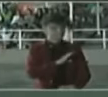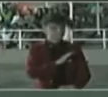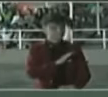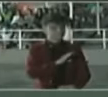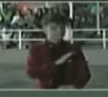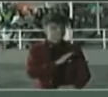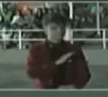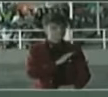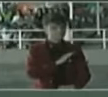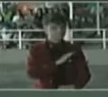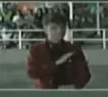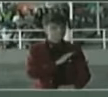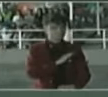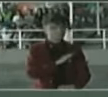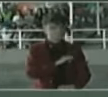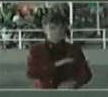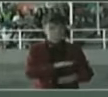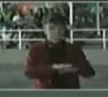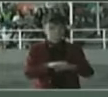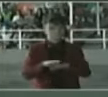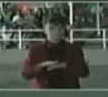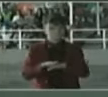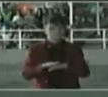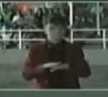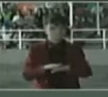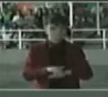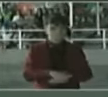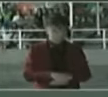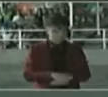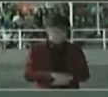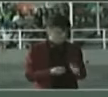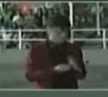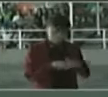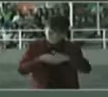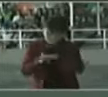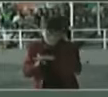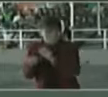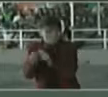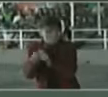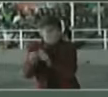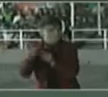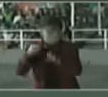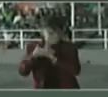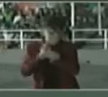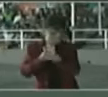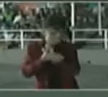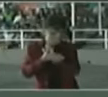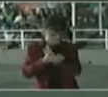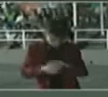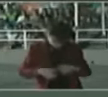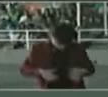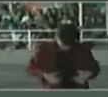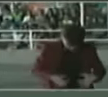Los médicos llaman un shock séptico, es decir, todos sus